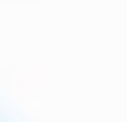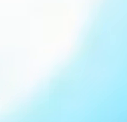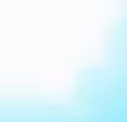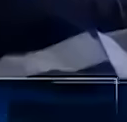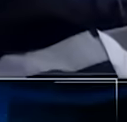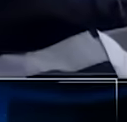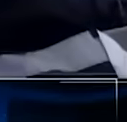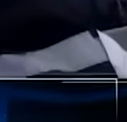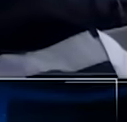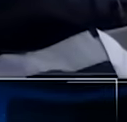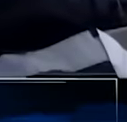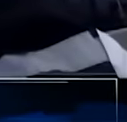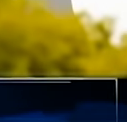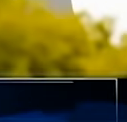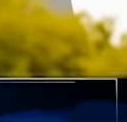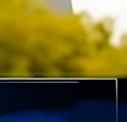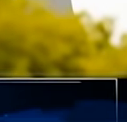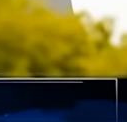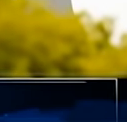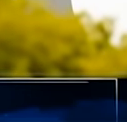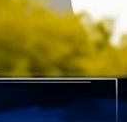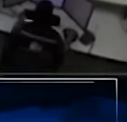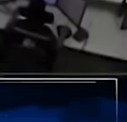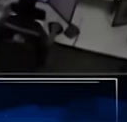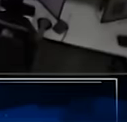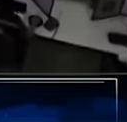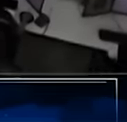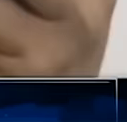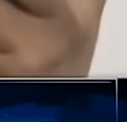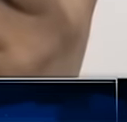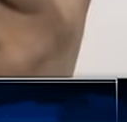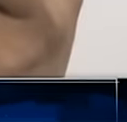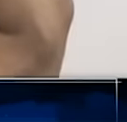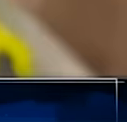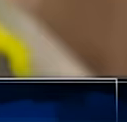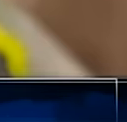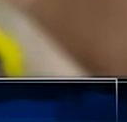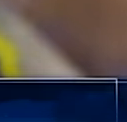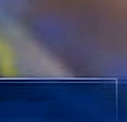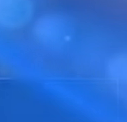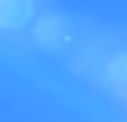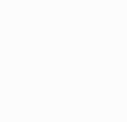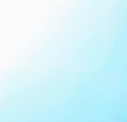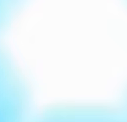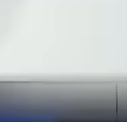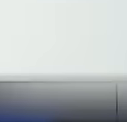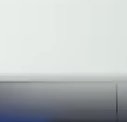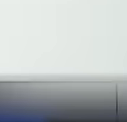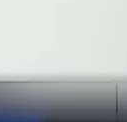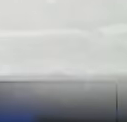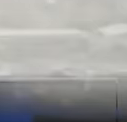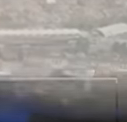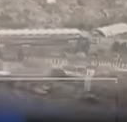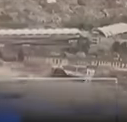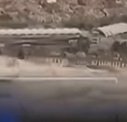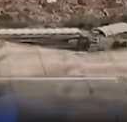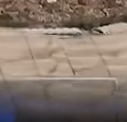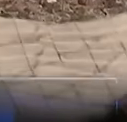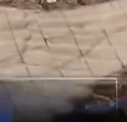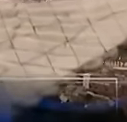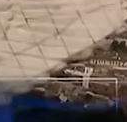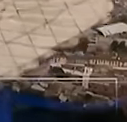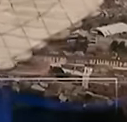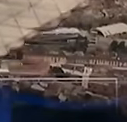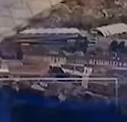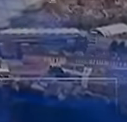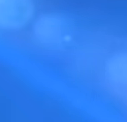salvaguardias. Ecuador expone ante la ONU los logros alcanzados en seguridad ciudadana. El país se prepara para la